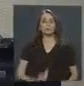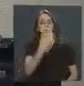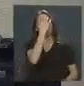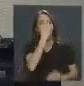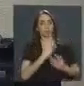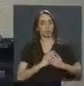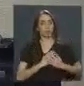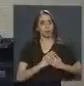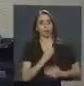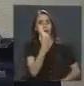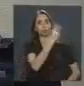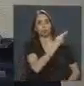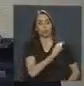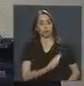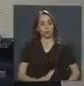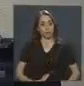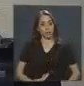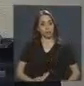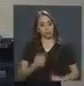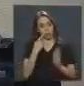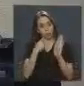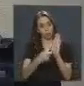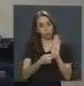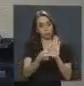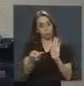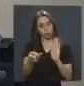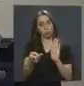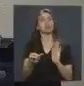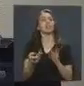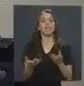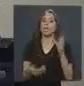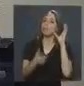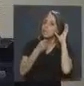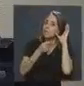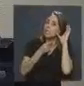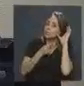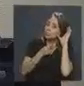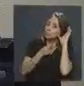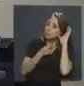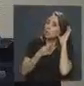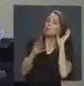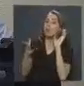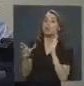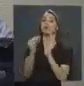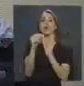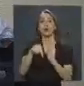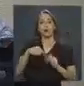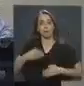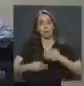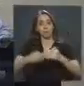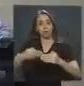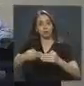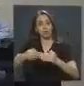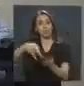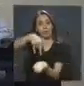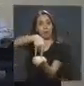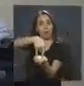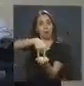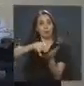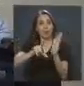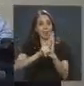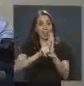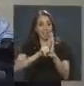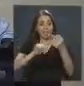y su gobierno han dado muestras concretas que está dispuesta a escuchar e introducir modificaciones durante este proceso legislativo.